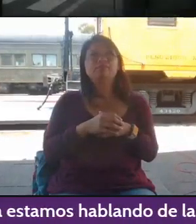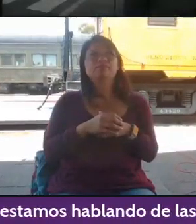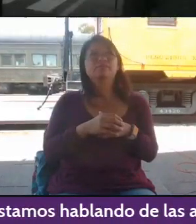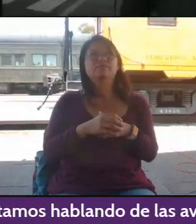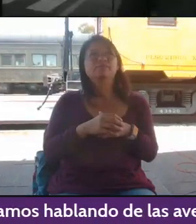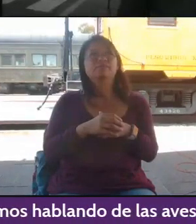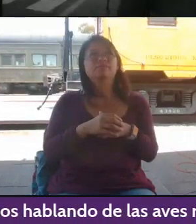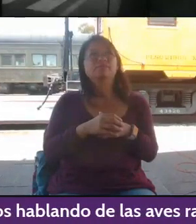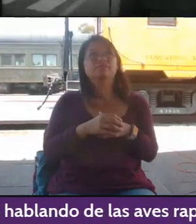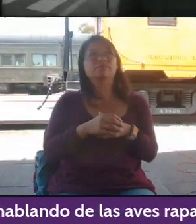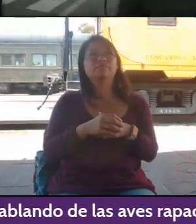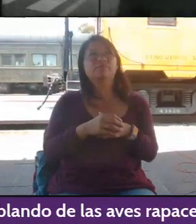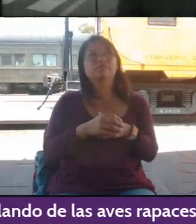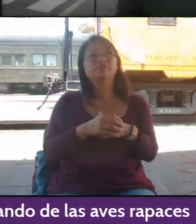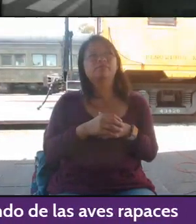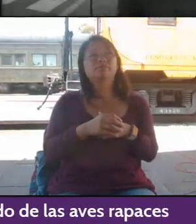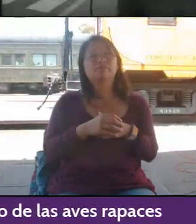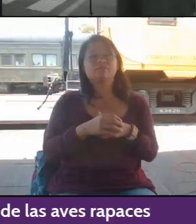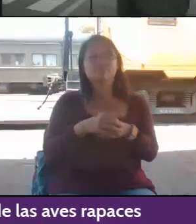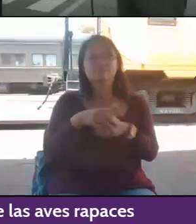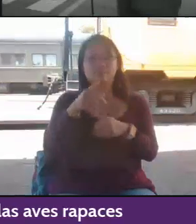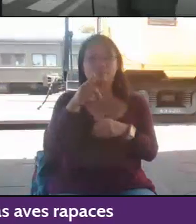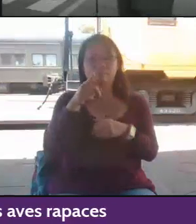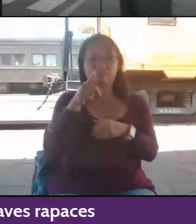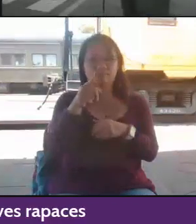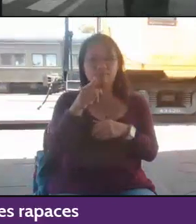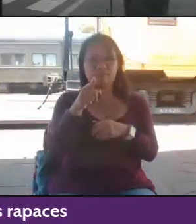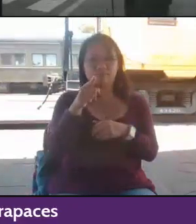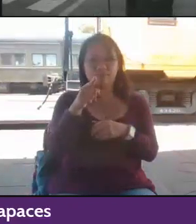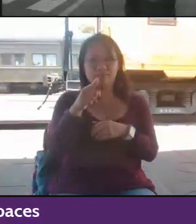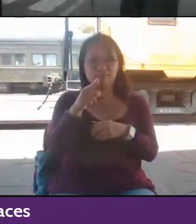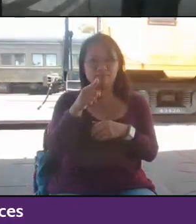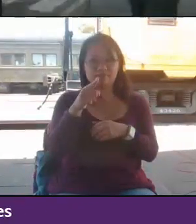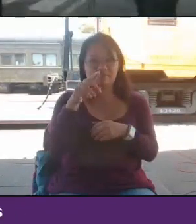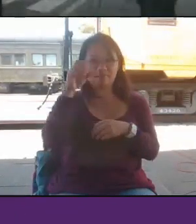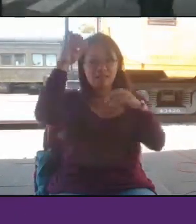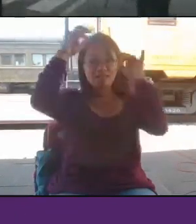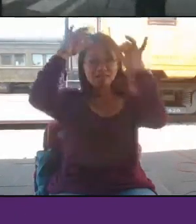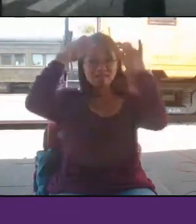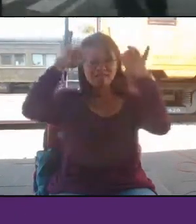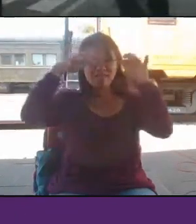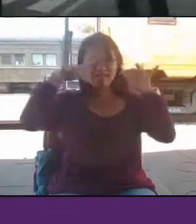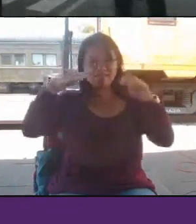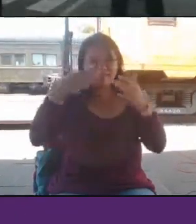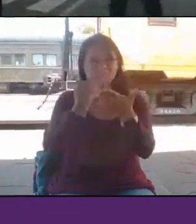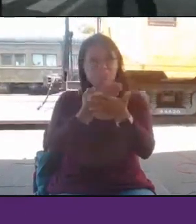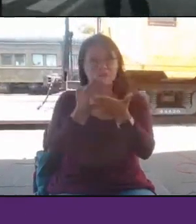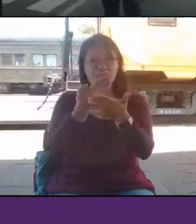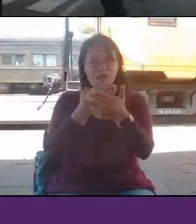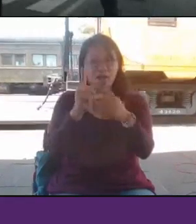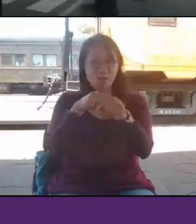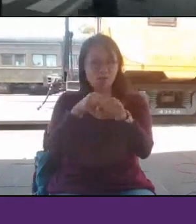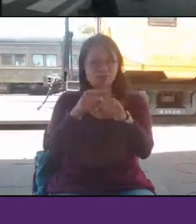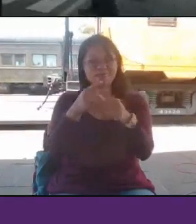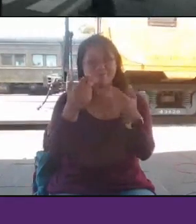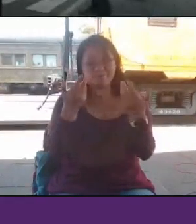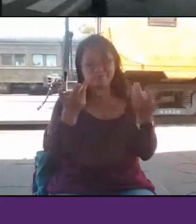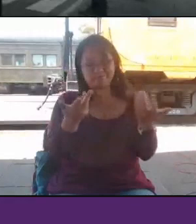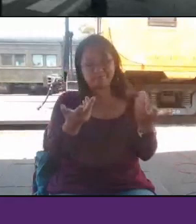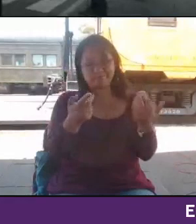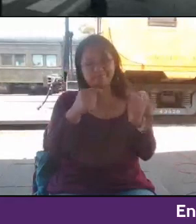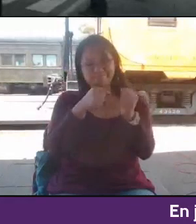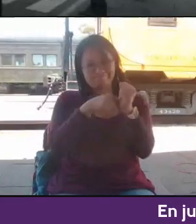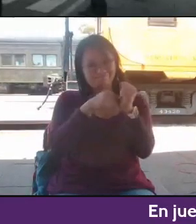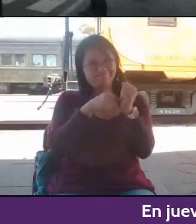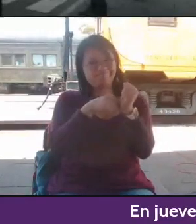Está ahí derechito, es un búho de las nieves, entonces es un búho blanco. Ya ven cómo pasa desapercibido. ¿Otro